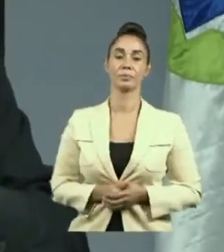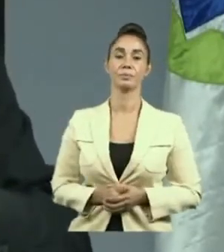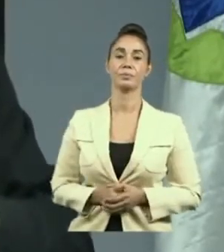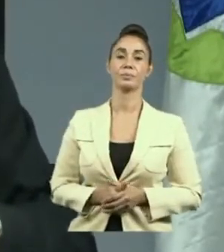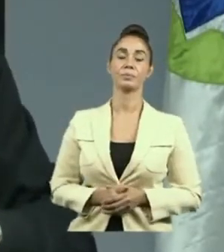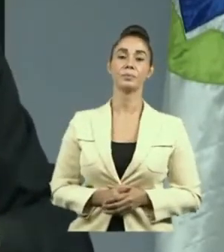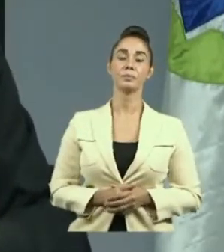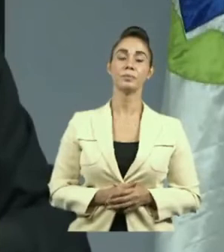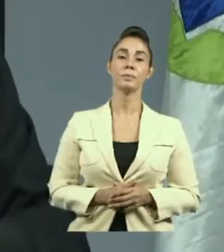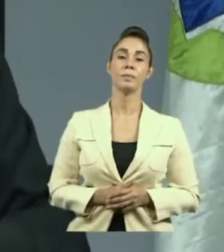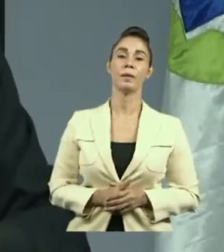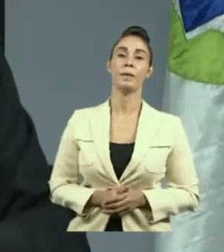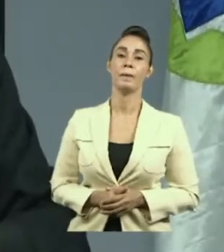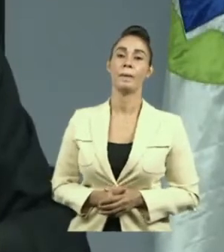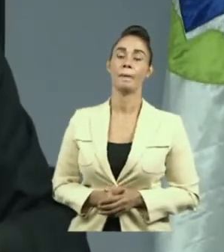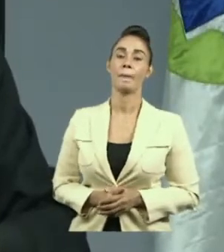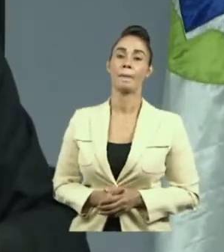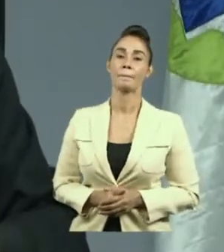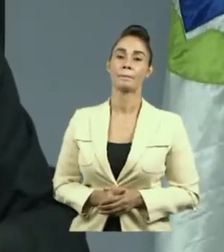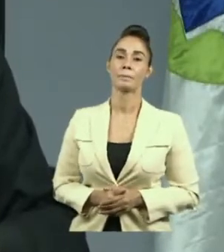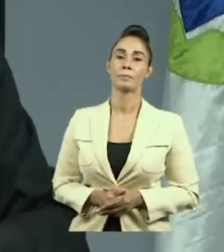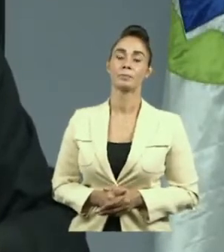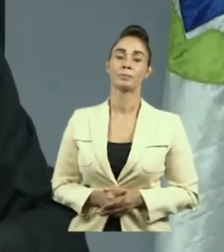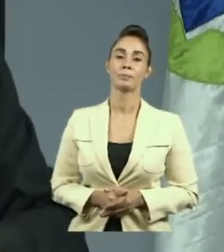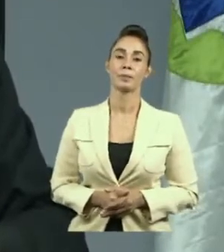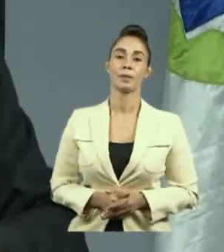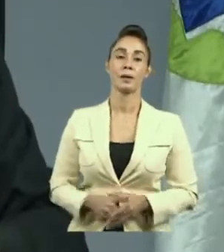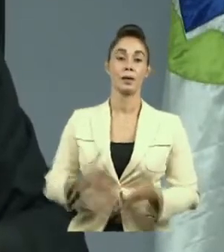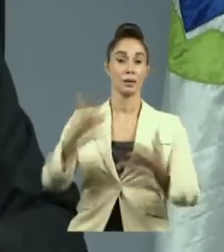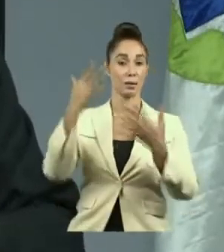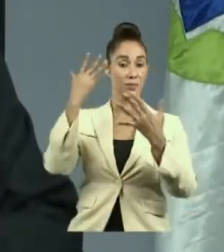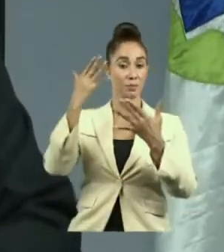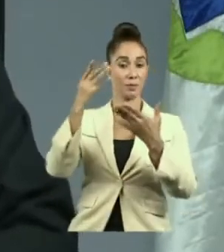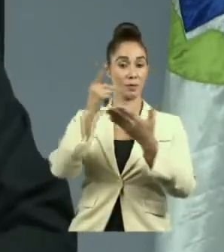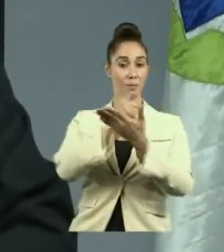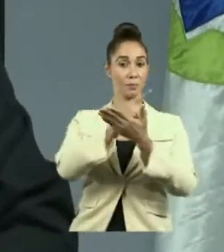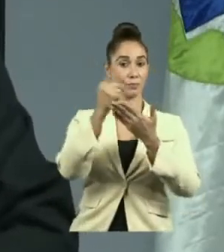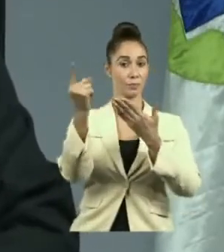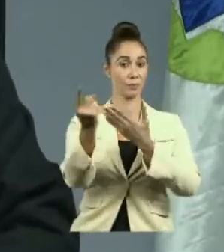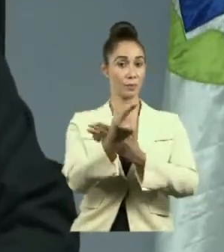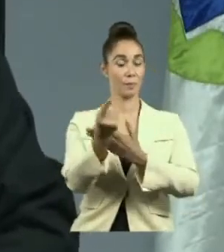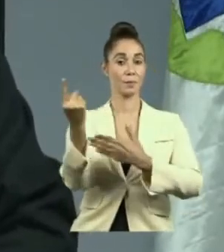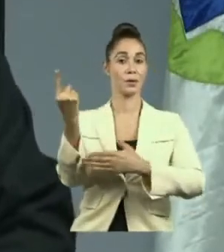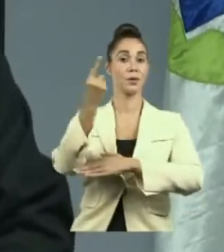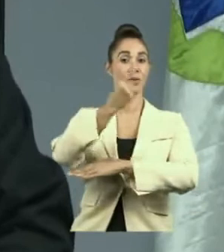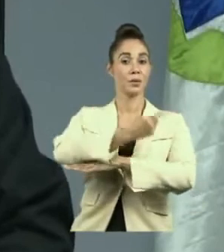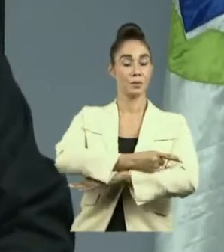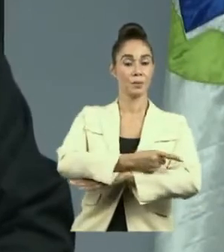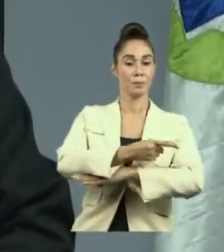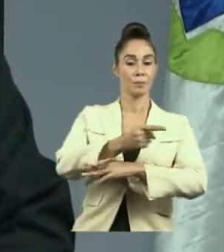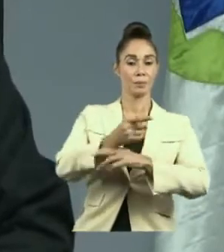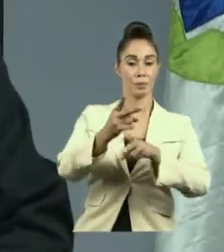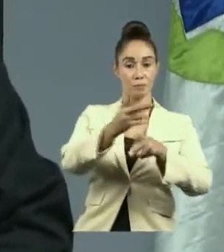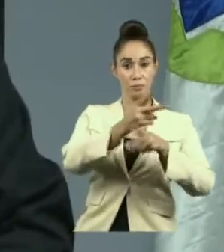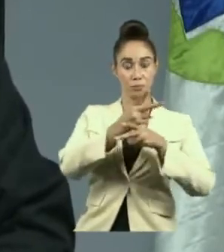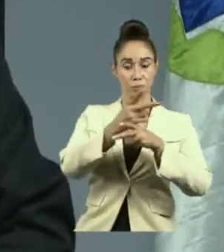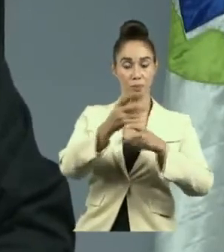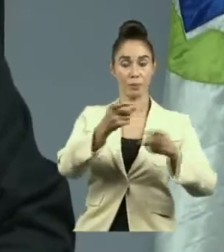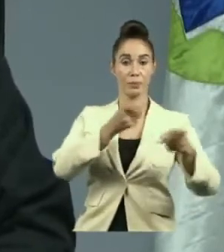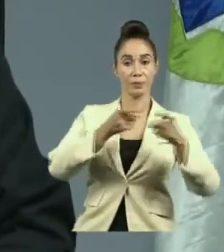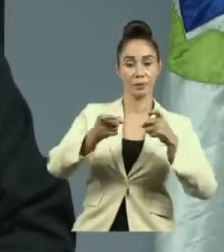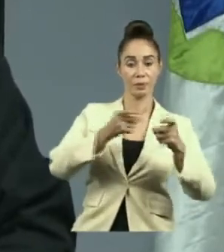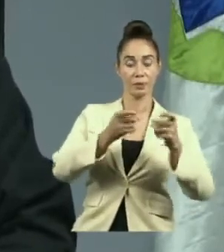ese municipio y esperamos que en los próximos días con las intervenciones que se van a hacer